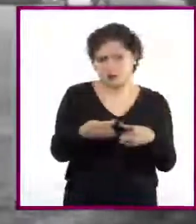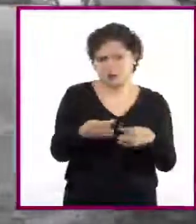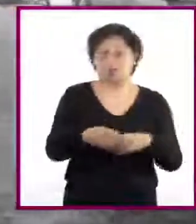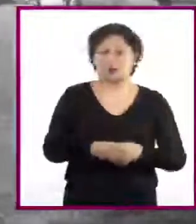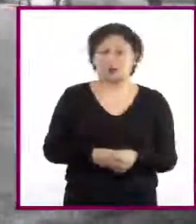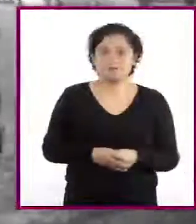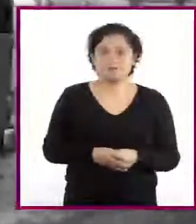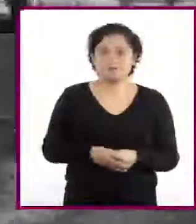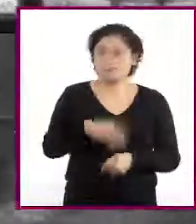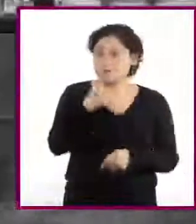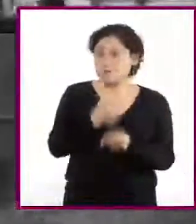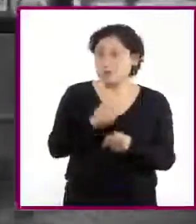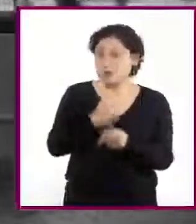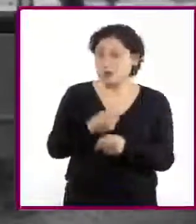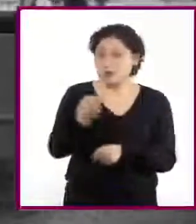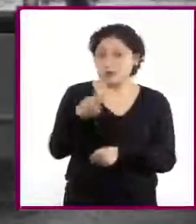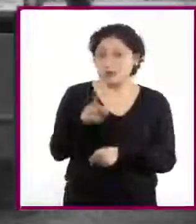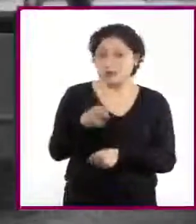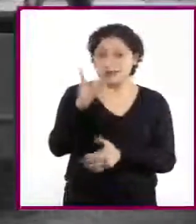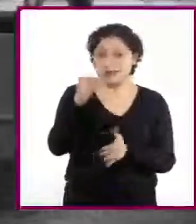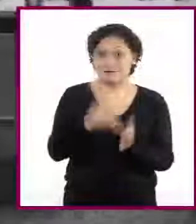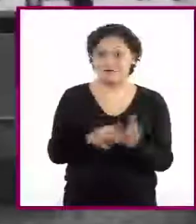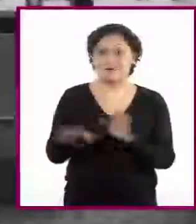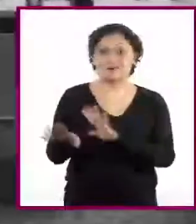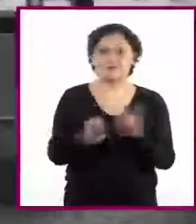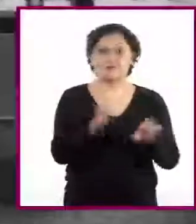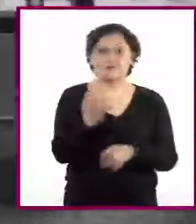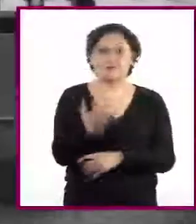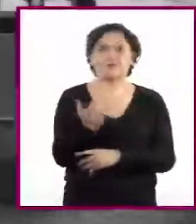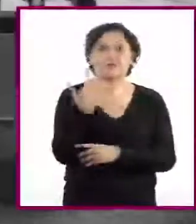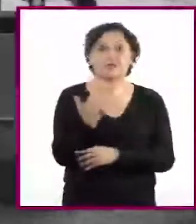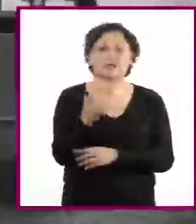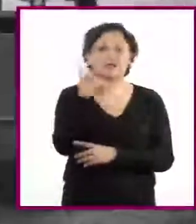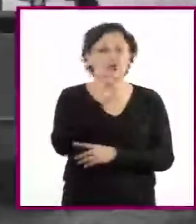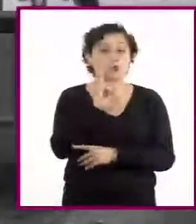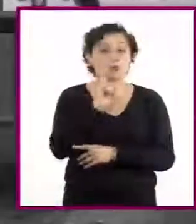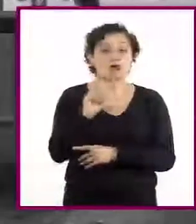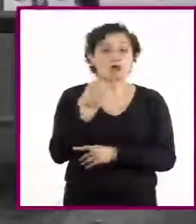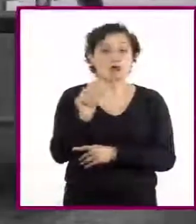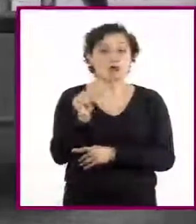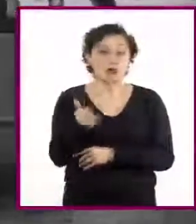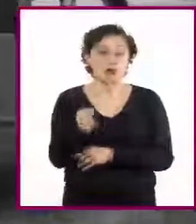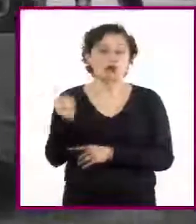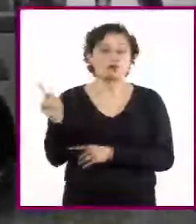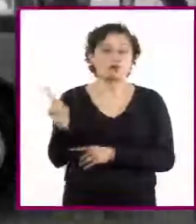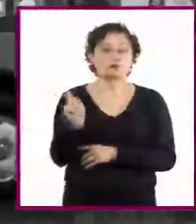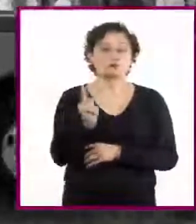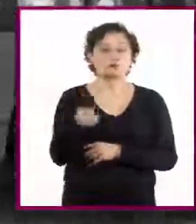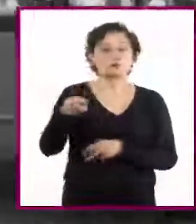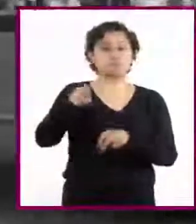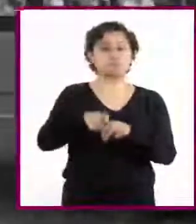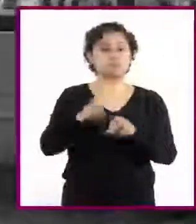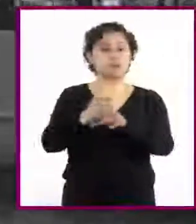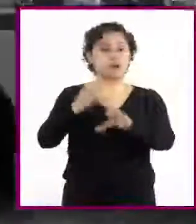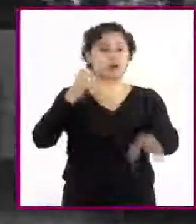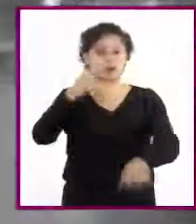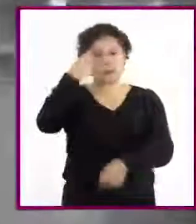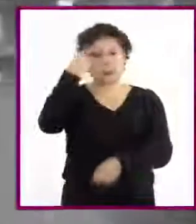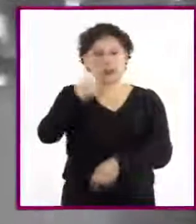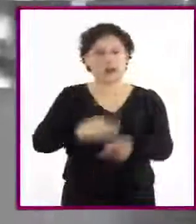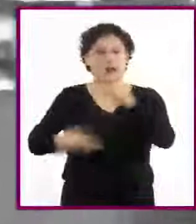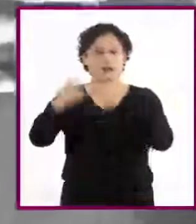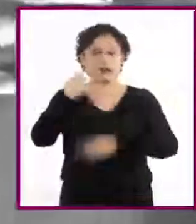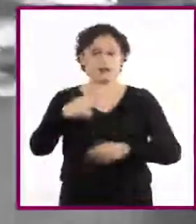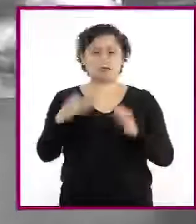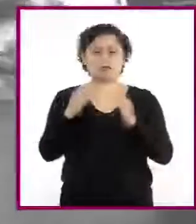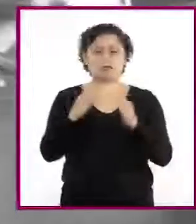Ese 1 de diciembre de 1955, Rosa Parks tomó un camión de regreso a su casa. Se sentó